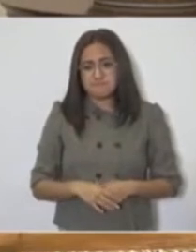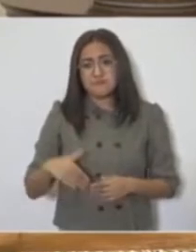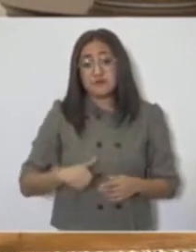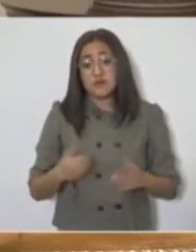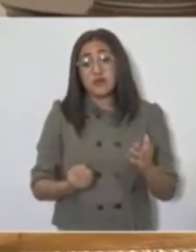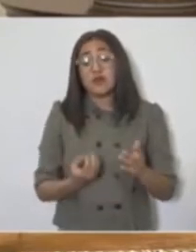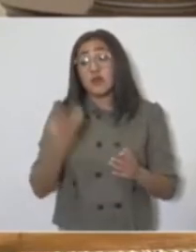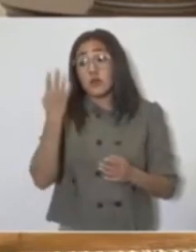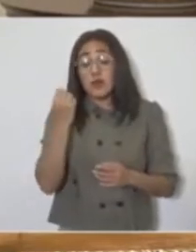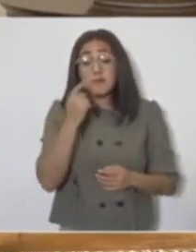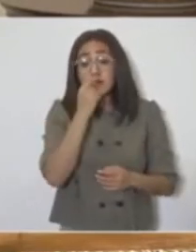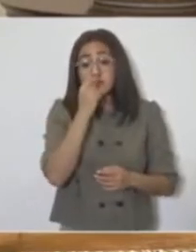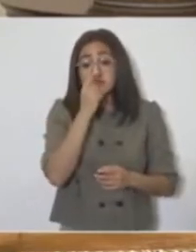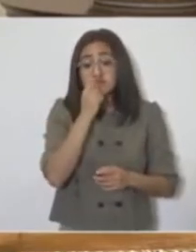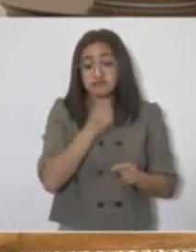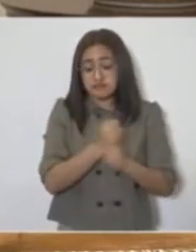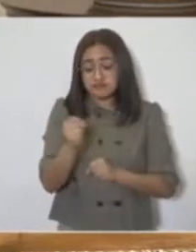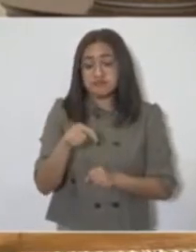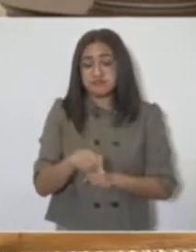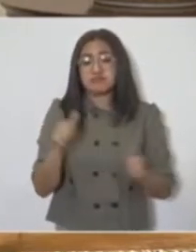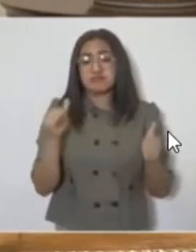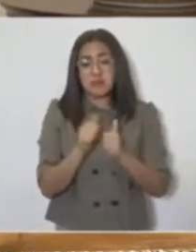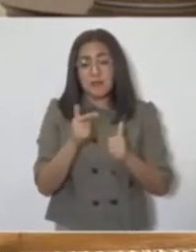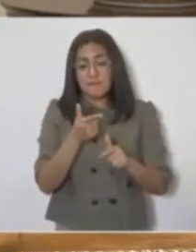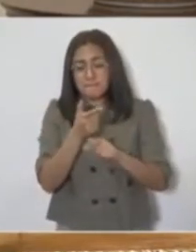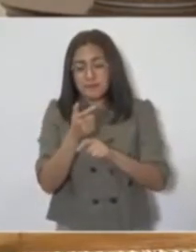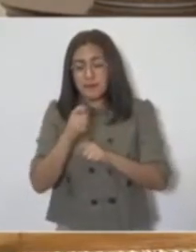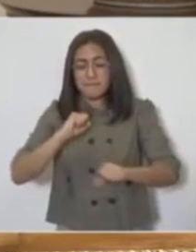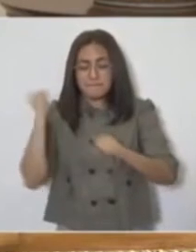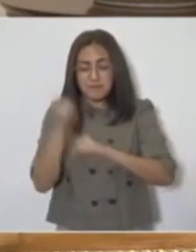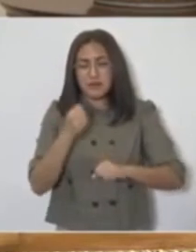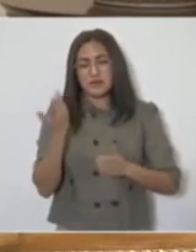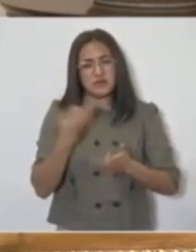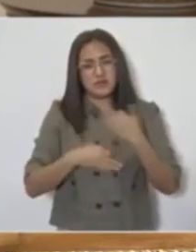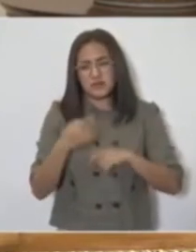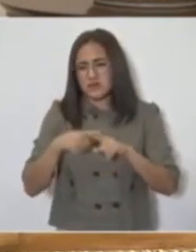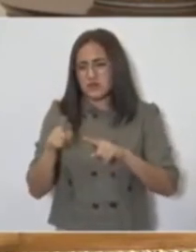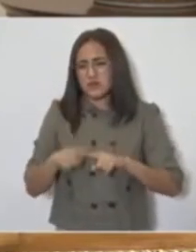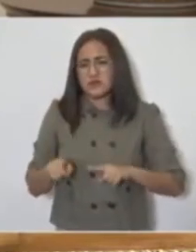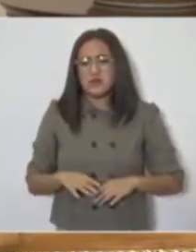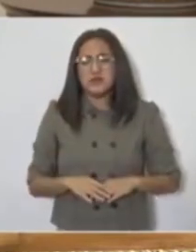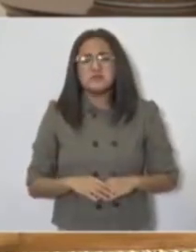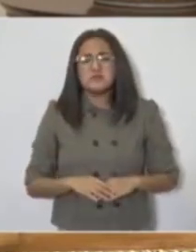a nueve policías con petardos con palos con todo